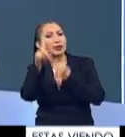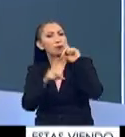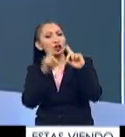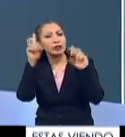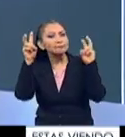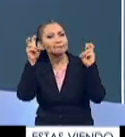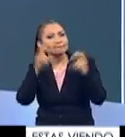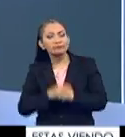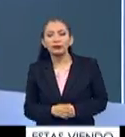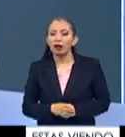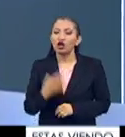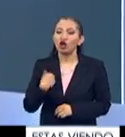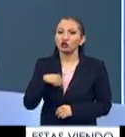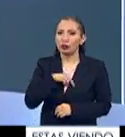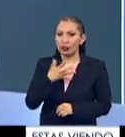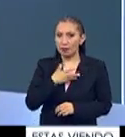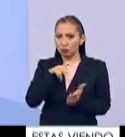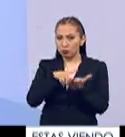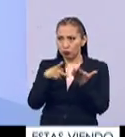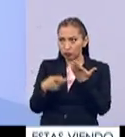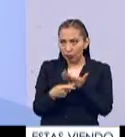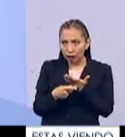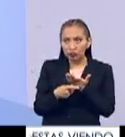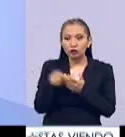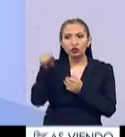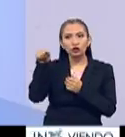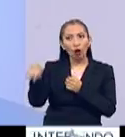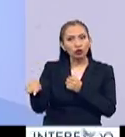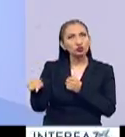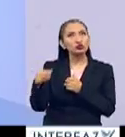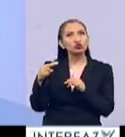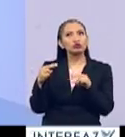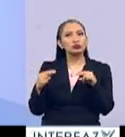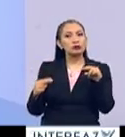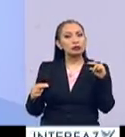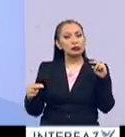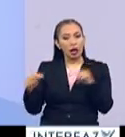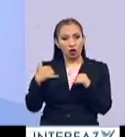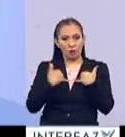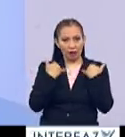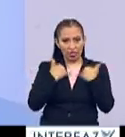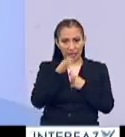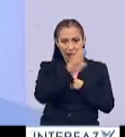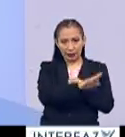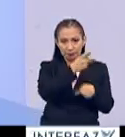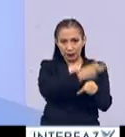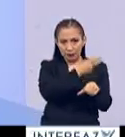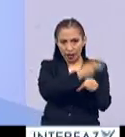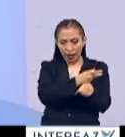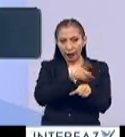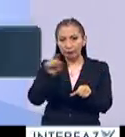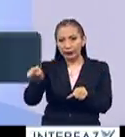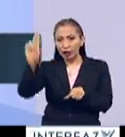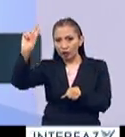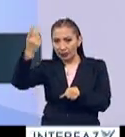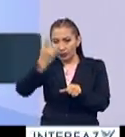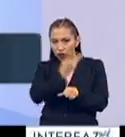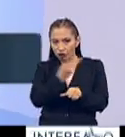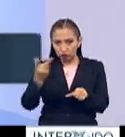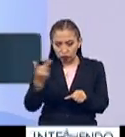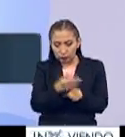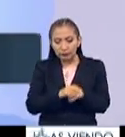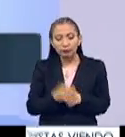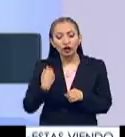deportivo? Pues nosotros tenemos proyectos en nivel juvenil, que es preparatoria, y nivel universitario.